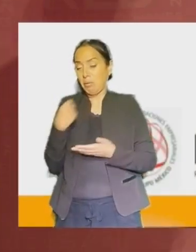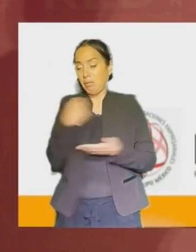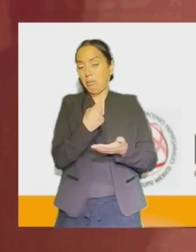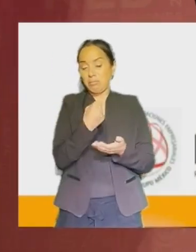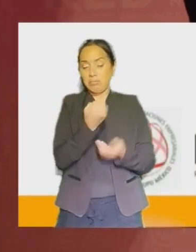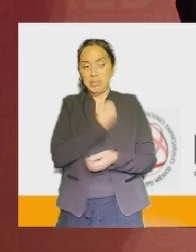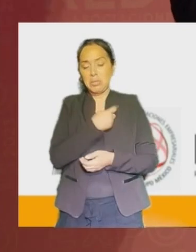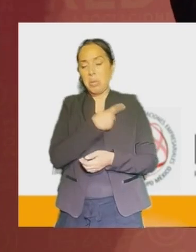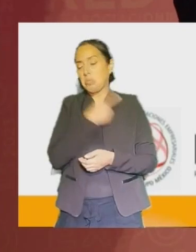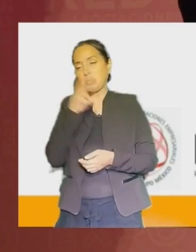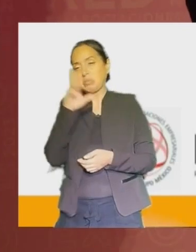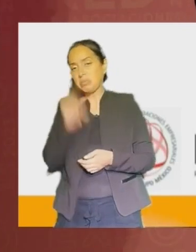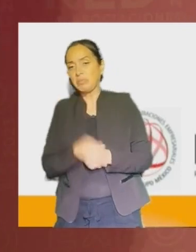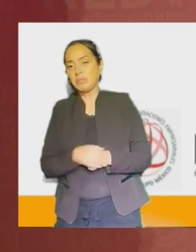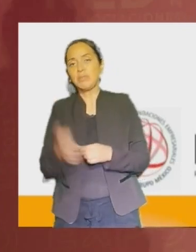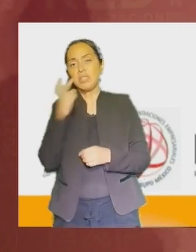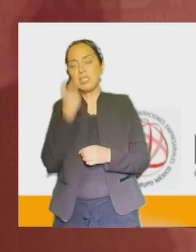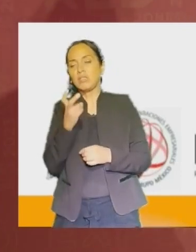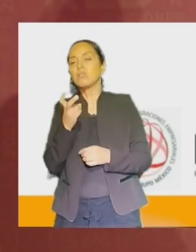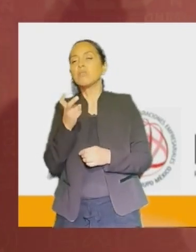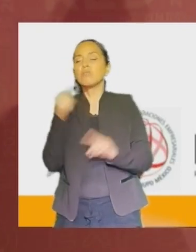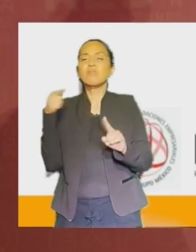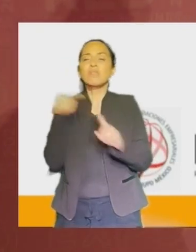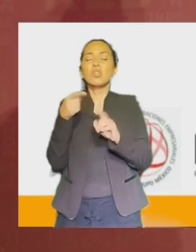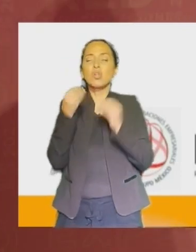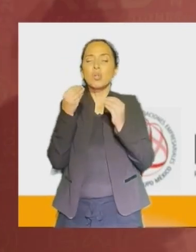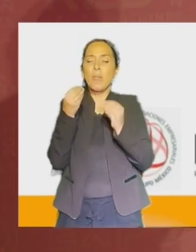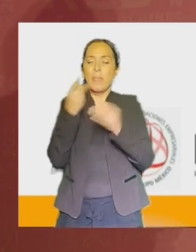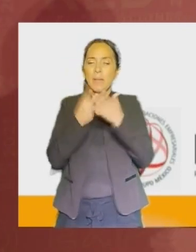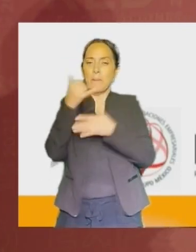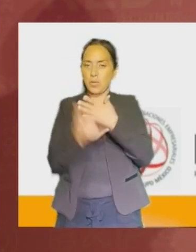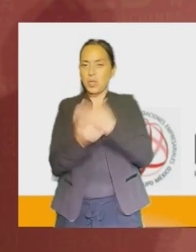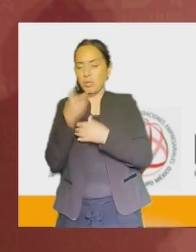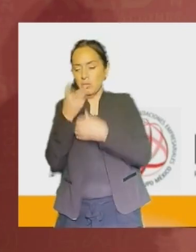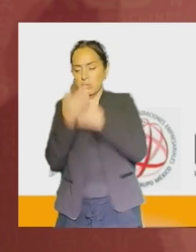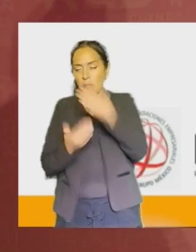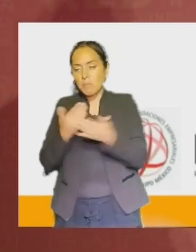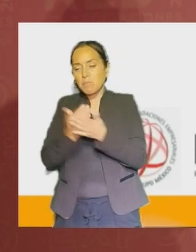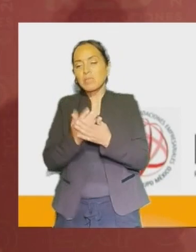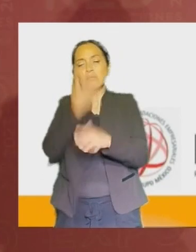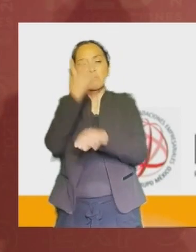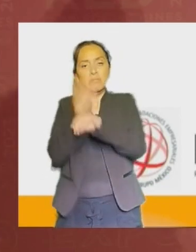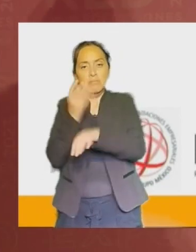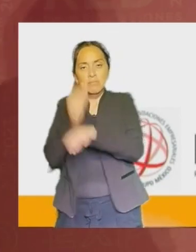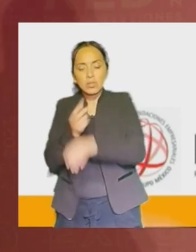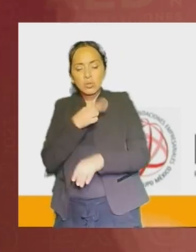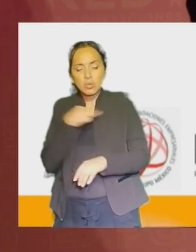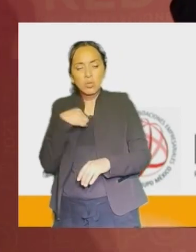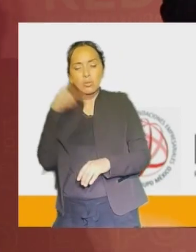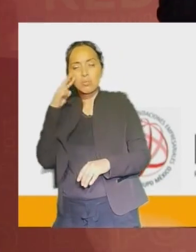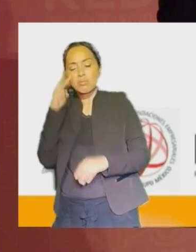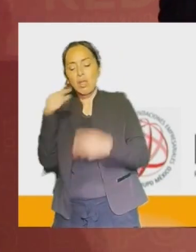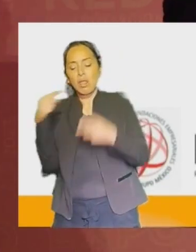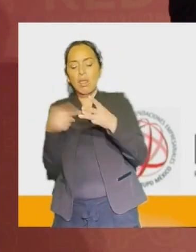que ya comentó mi compañero y solamente para hacer énfasis, con este proyecto, con esta propuesta de solución, tenemos incidencia en el objetivo